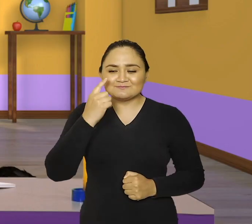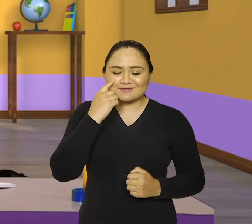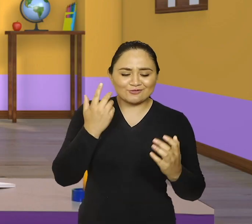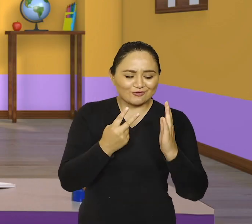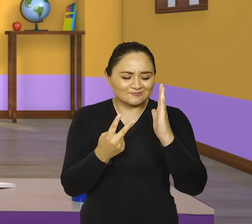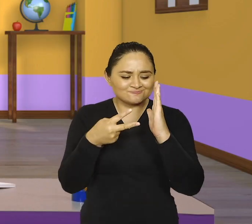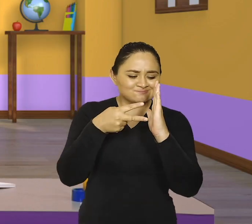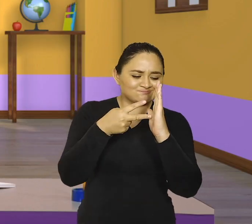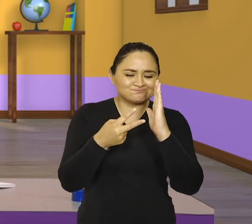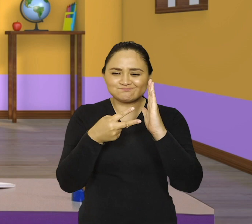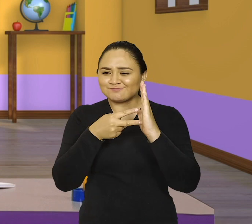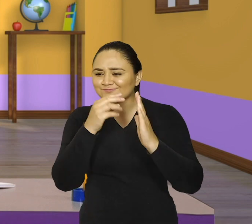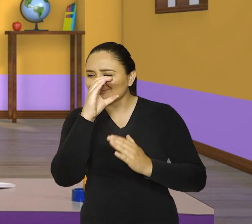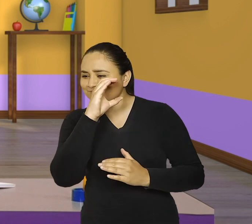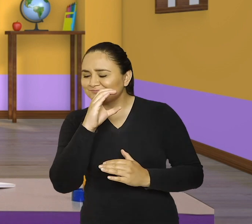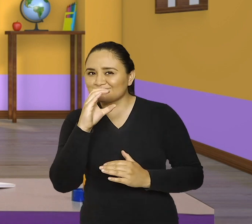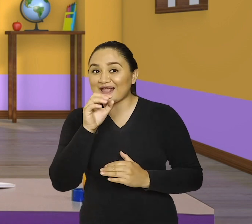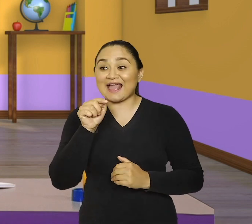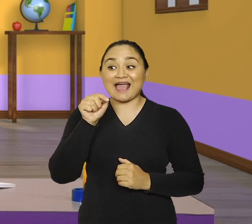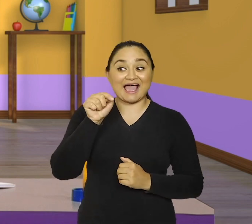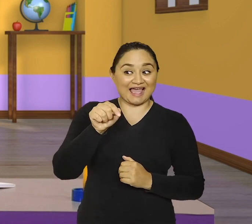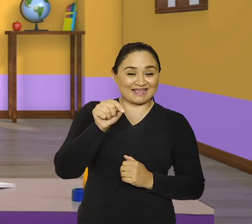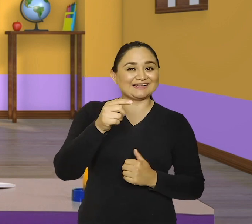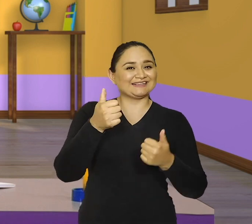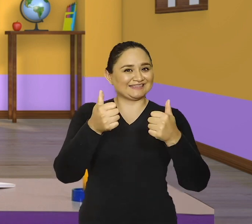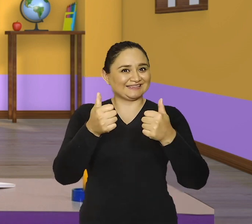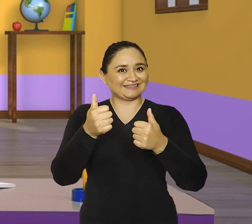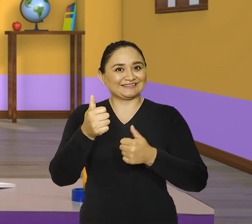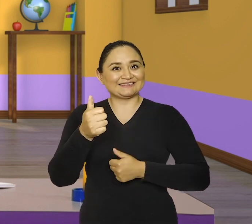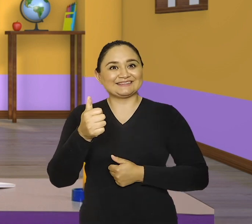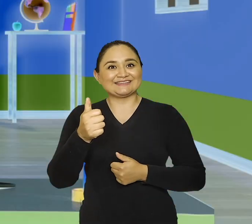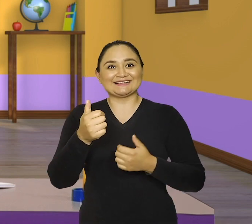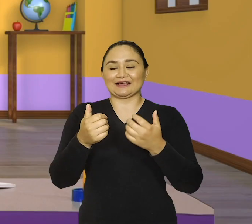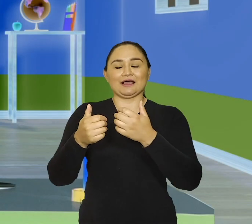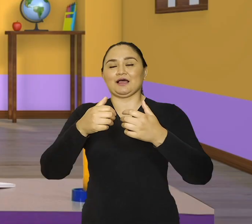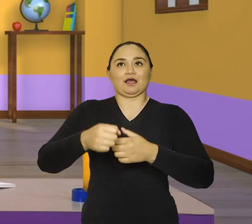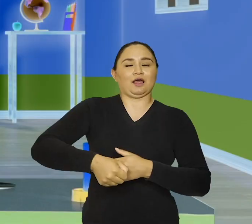A ver, ¿dónde conecto esto? ¿Dónde? ¡Ah, aquí!